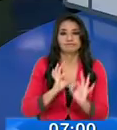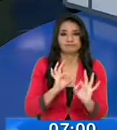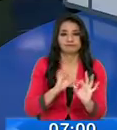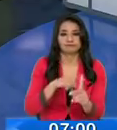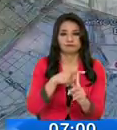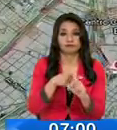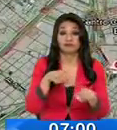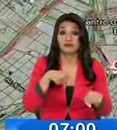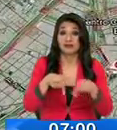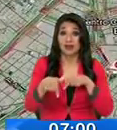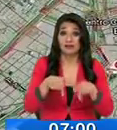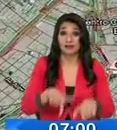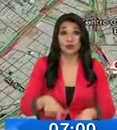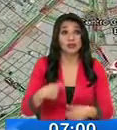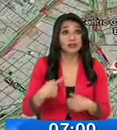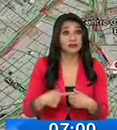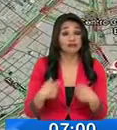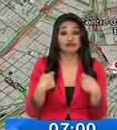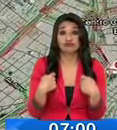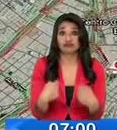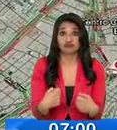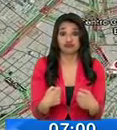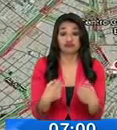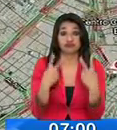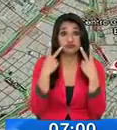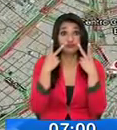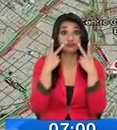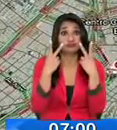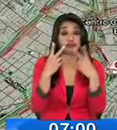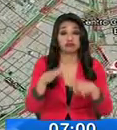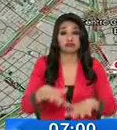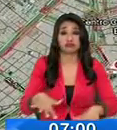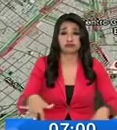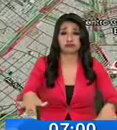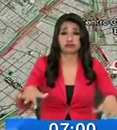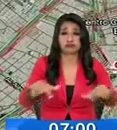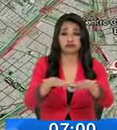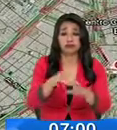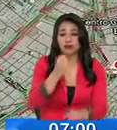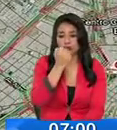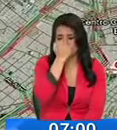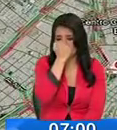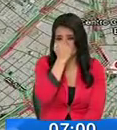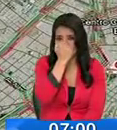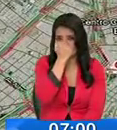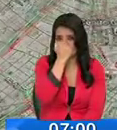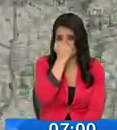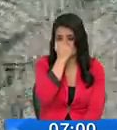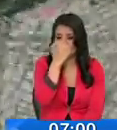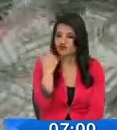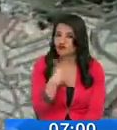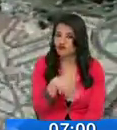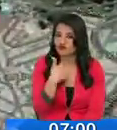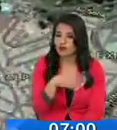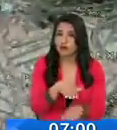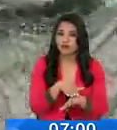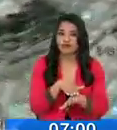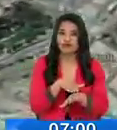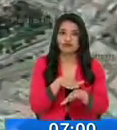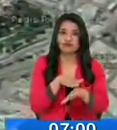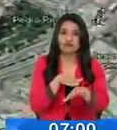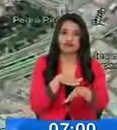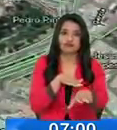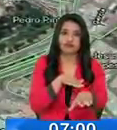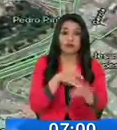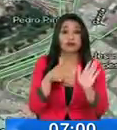Quito bastante, bastante fuerte. En pantalla, todo rojo, Alison Corral. Todo rojo, mire tráfico. Usted. Este vamos a